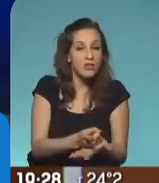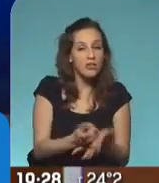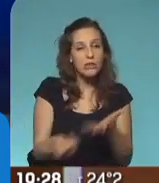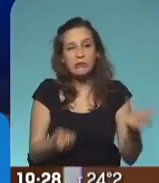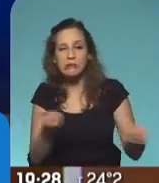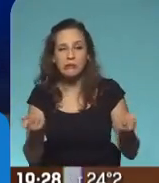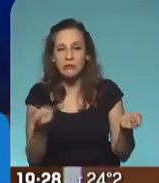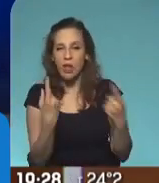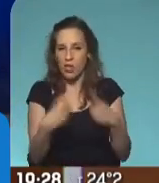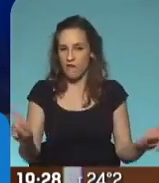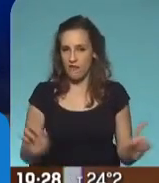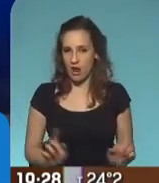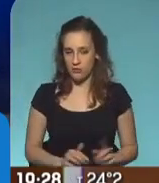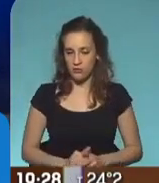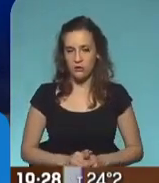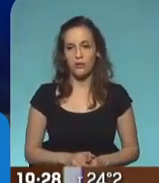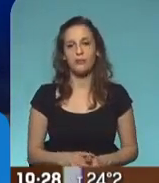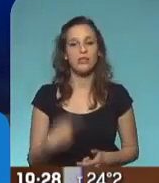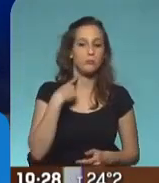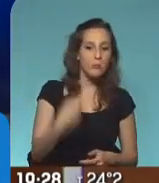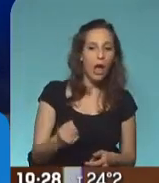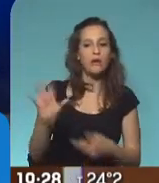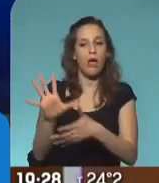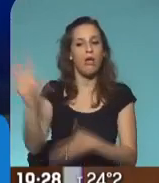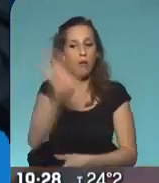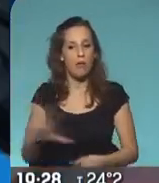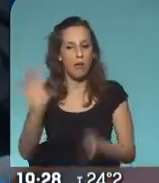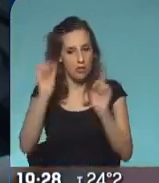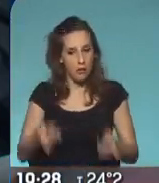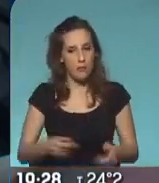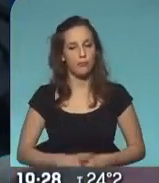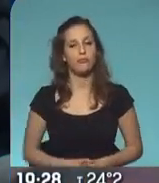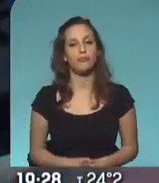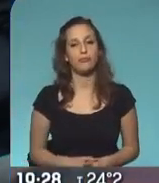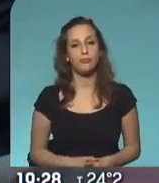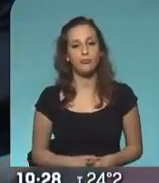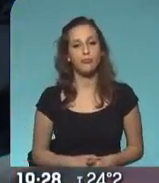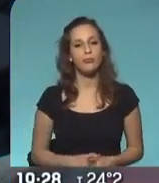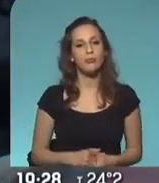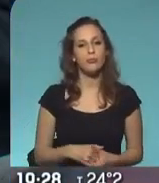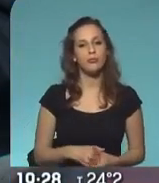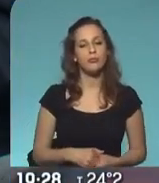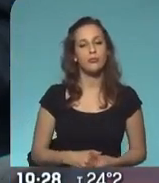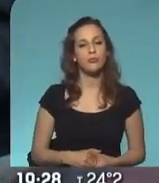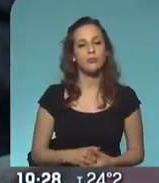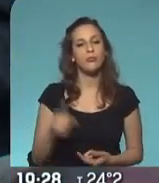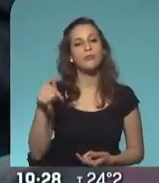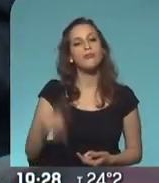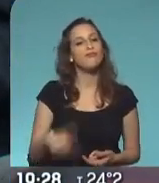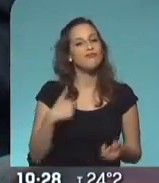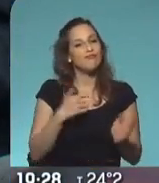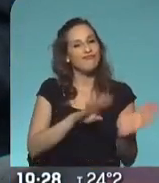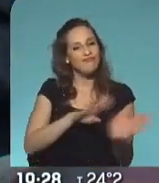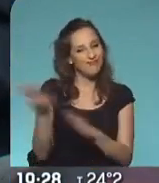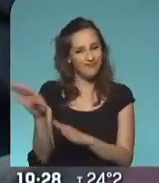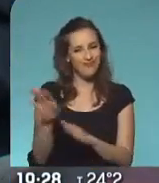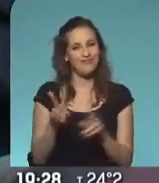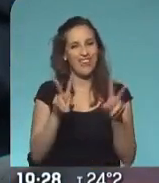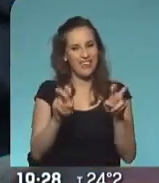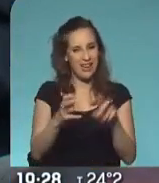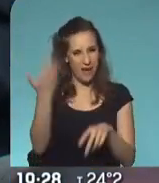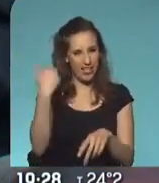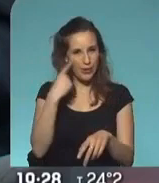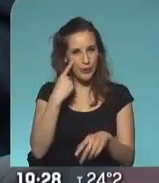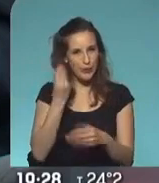en España como en América Latina. Voy a llevarte a tus 30 años en Brasil, en este caso, y voy a unir